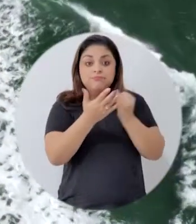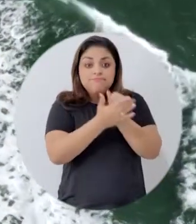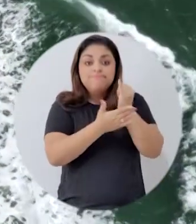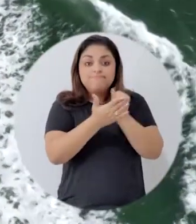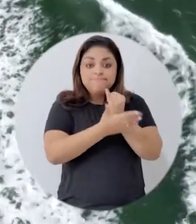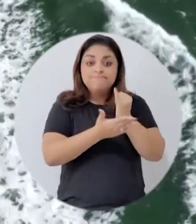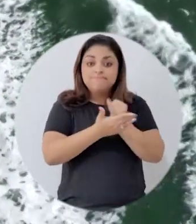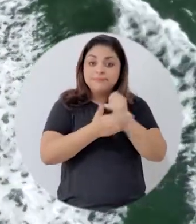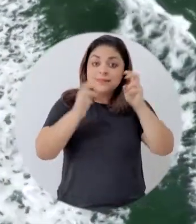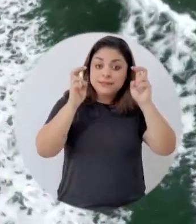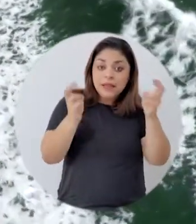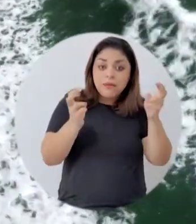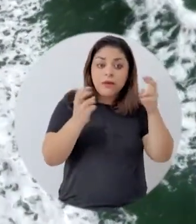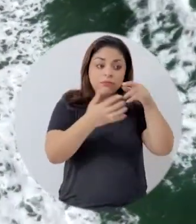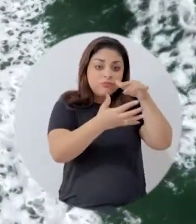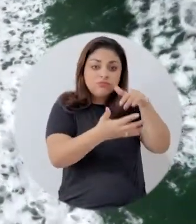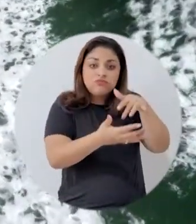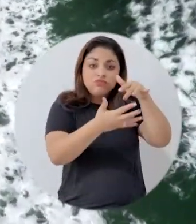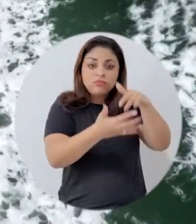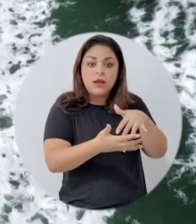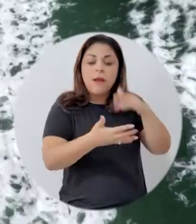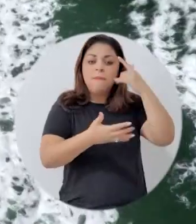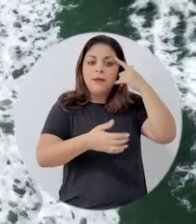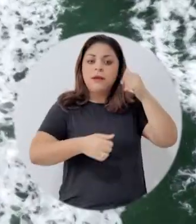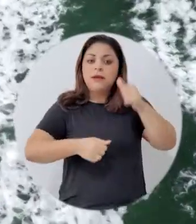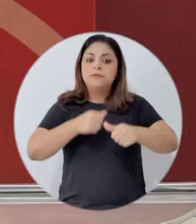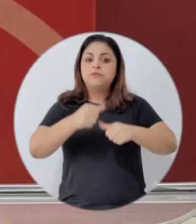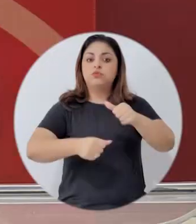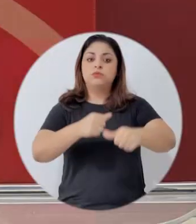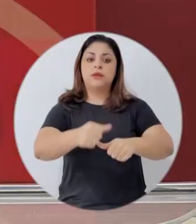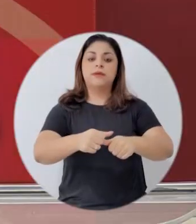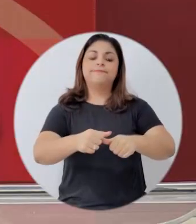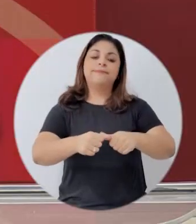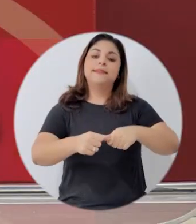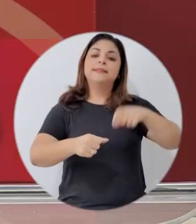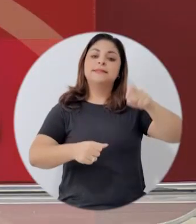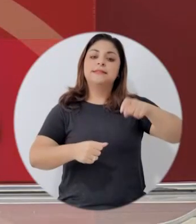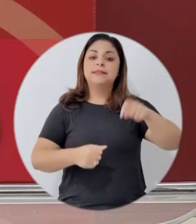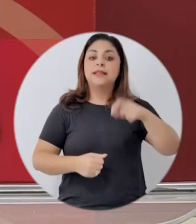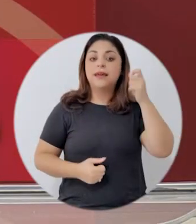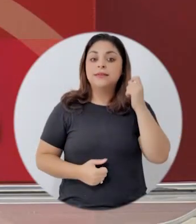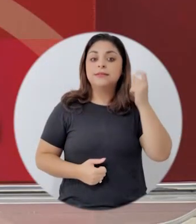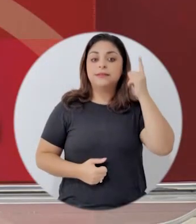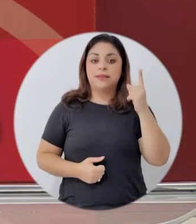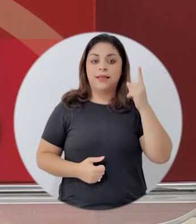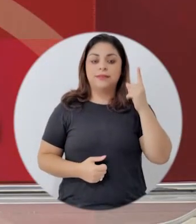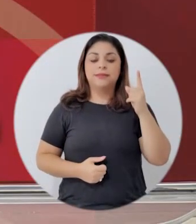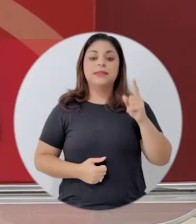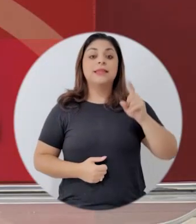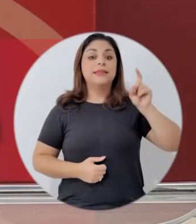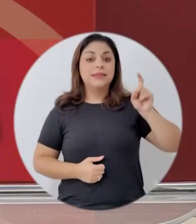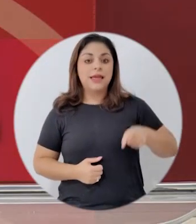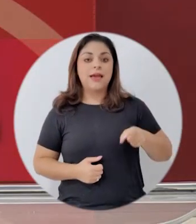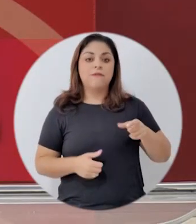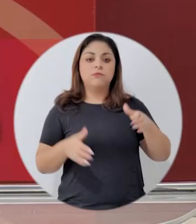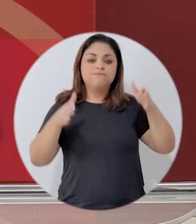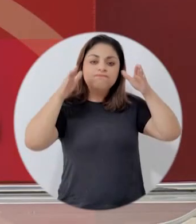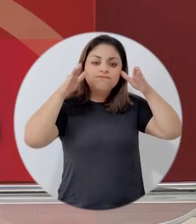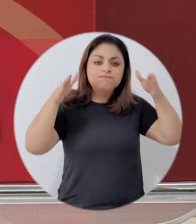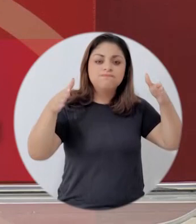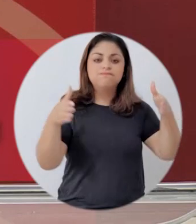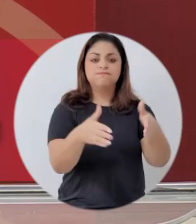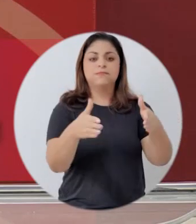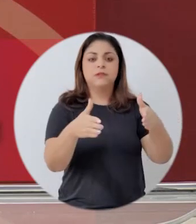abordar este tema y quiera empezar a trabajar o esforzarse en este tema, es entender que tiene que